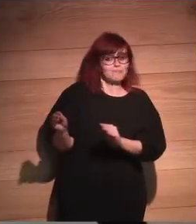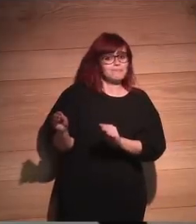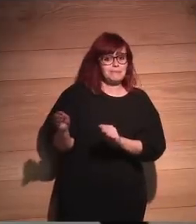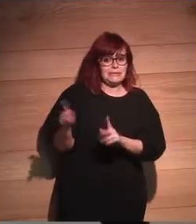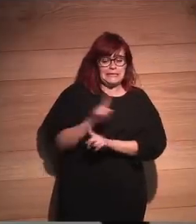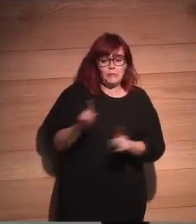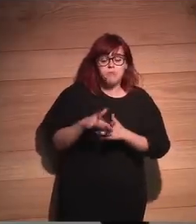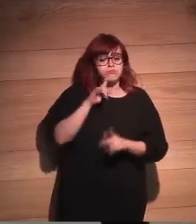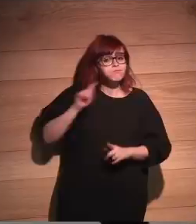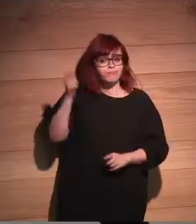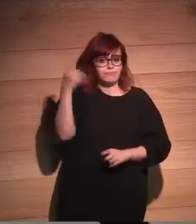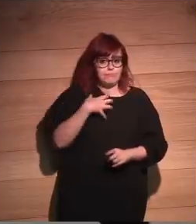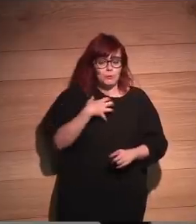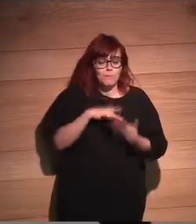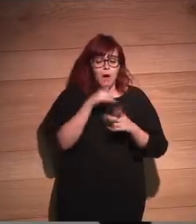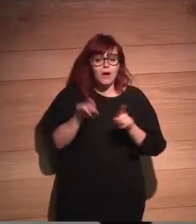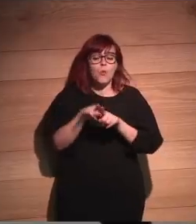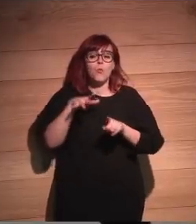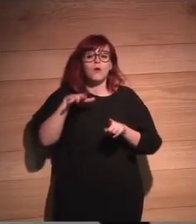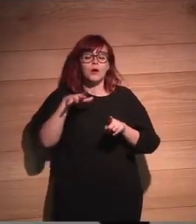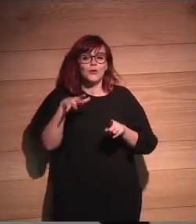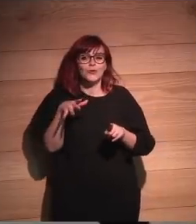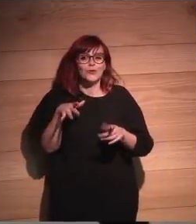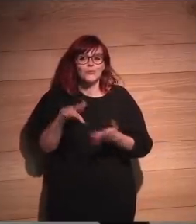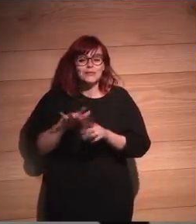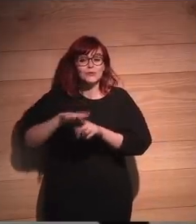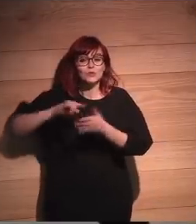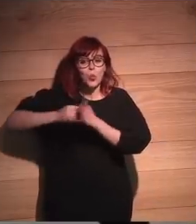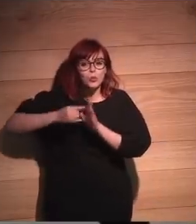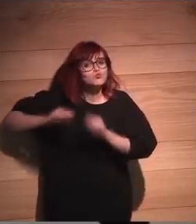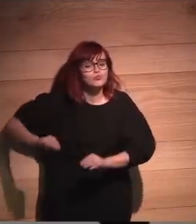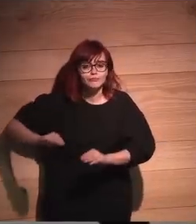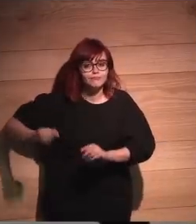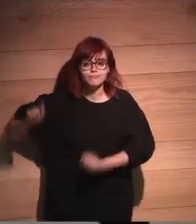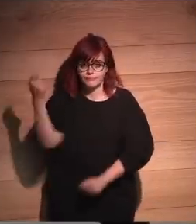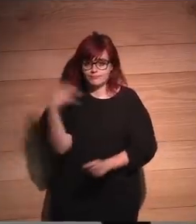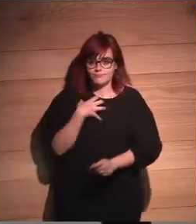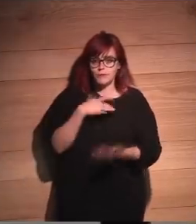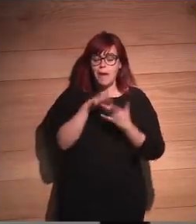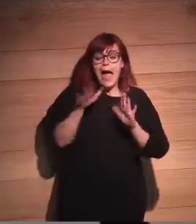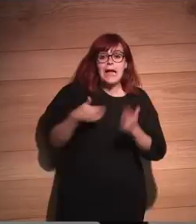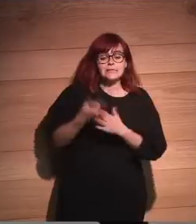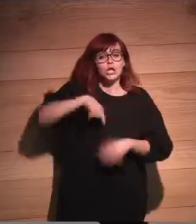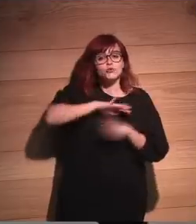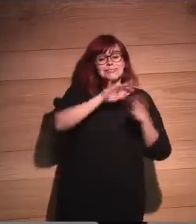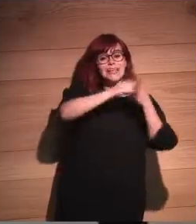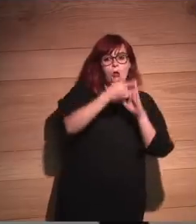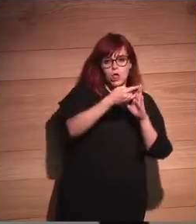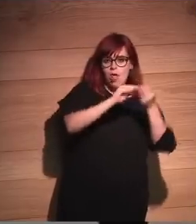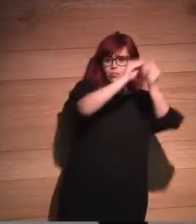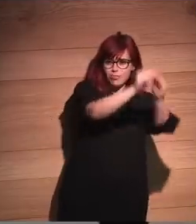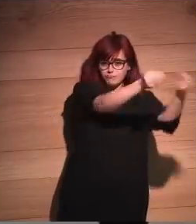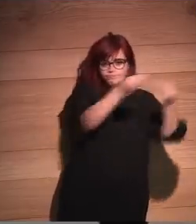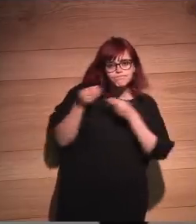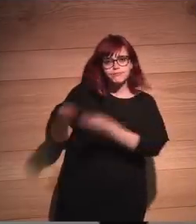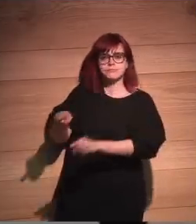la tecnología no puede abarcar, no es capaz de solucionar esto. Como no les llevemos nosotros la tecnología